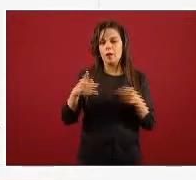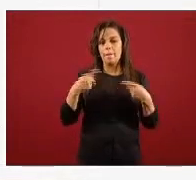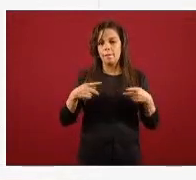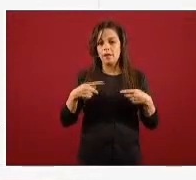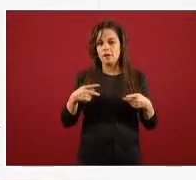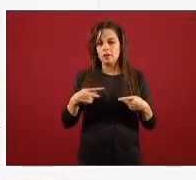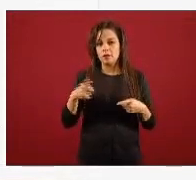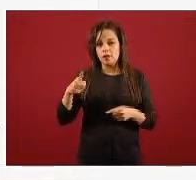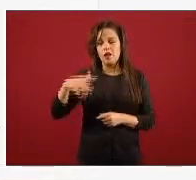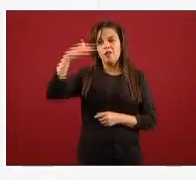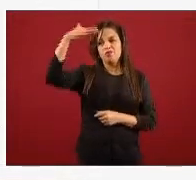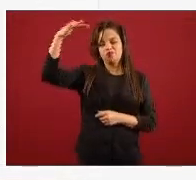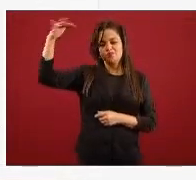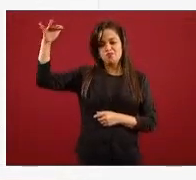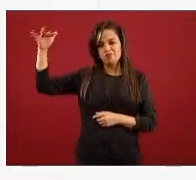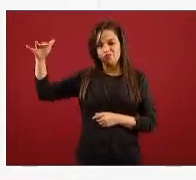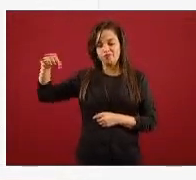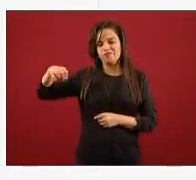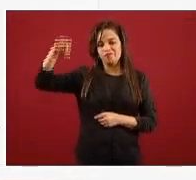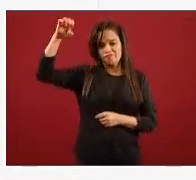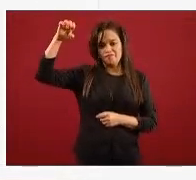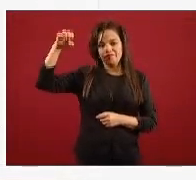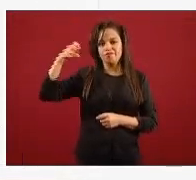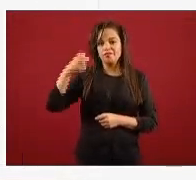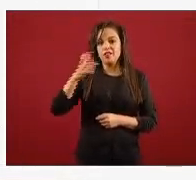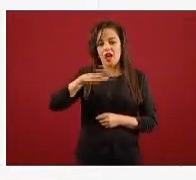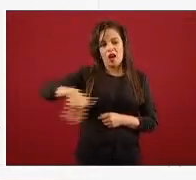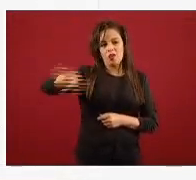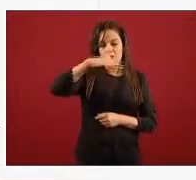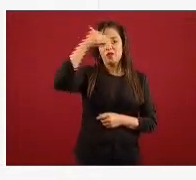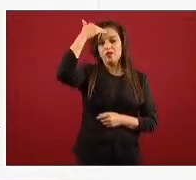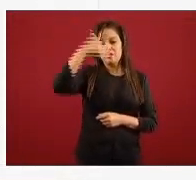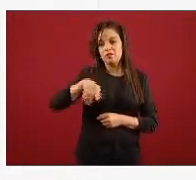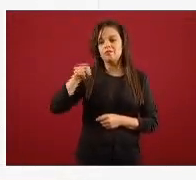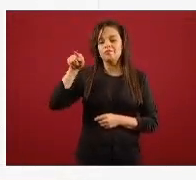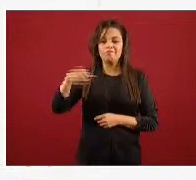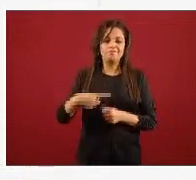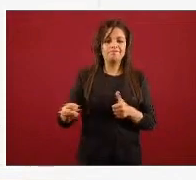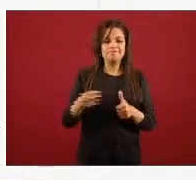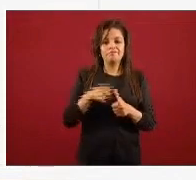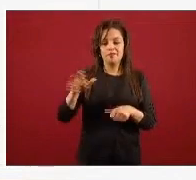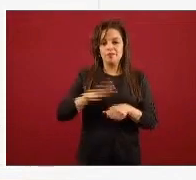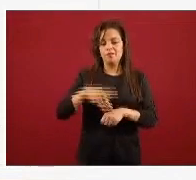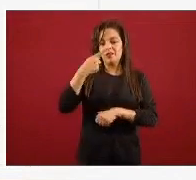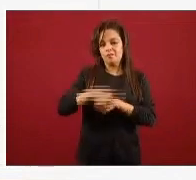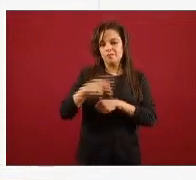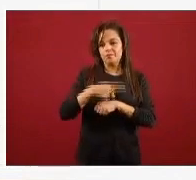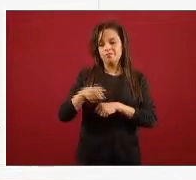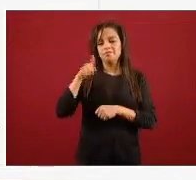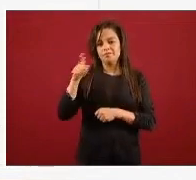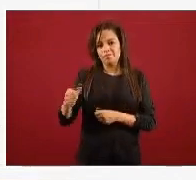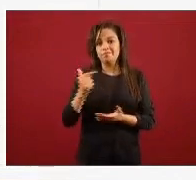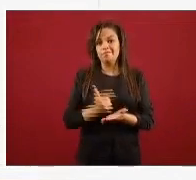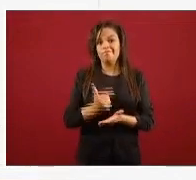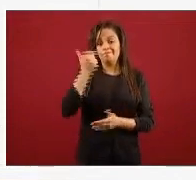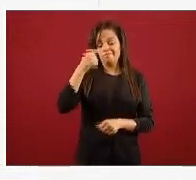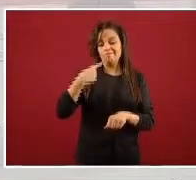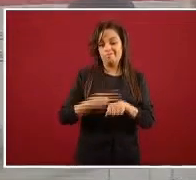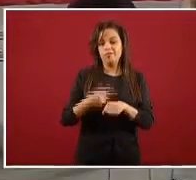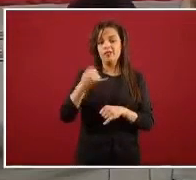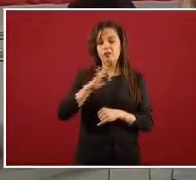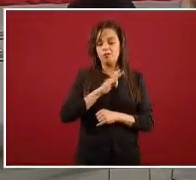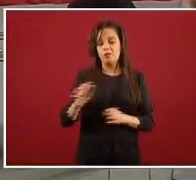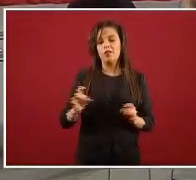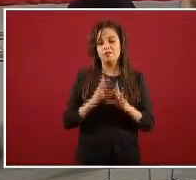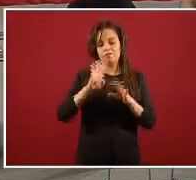adultos mayores, que sabemos que son el grupo principalmente el riesgo de complicarse y fallecer en esta enfermedad. La